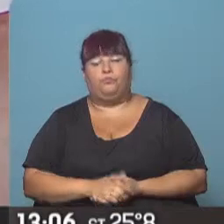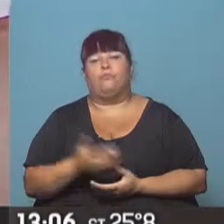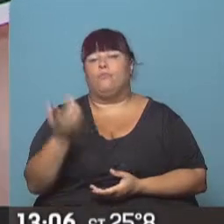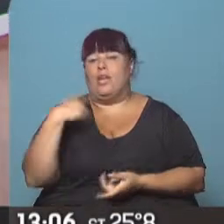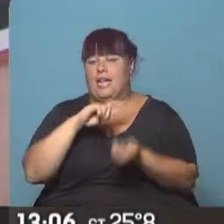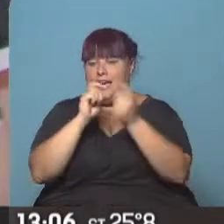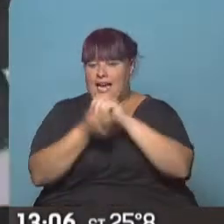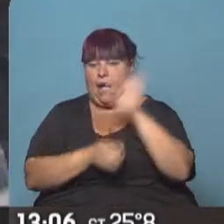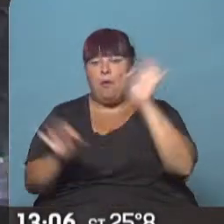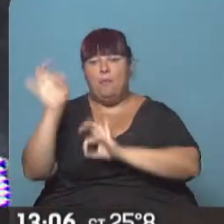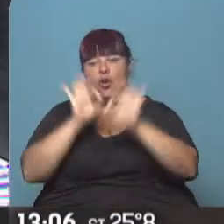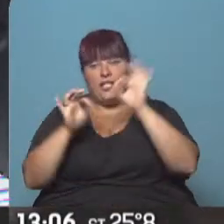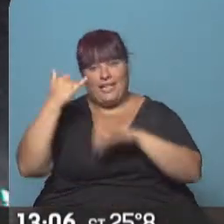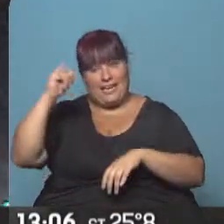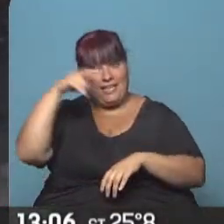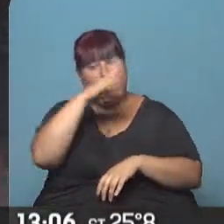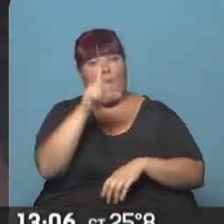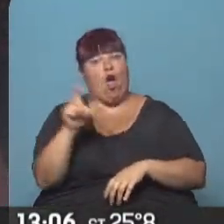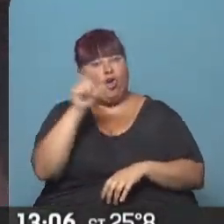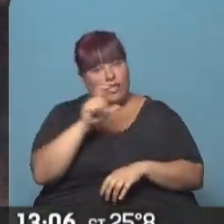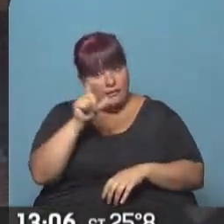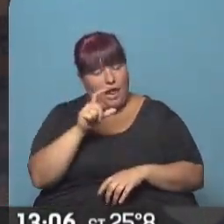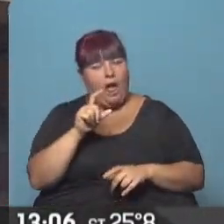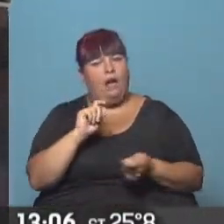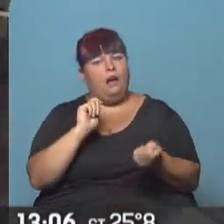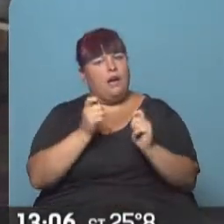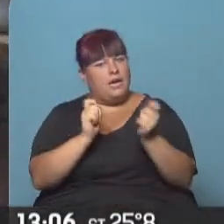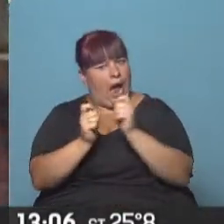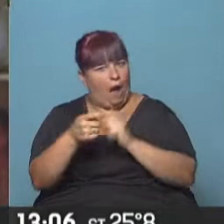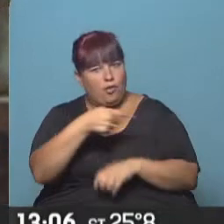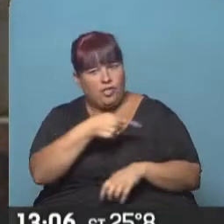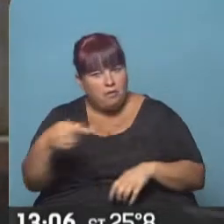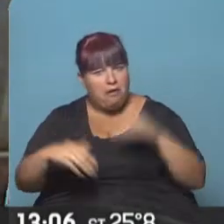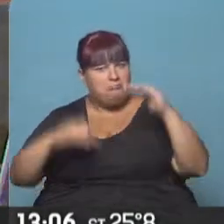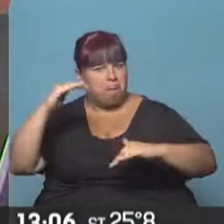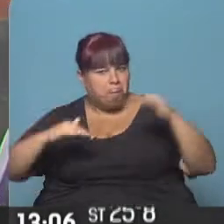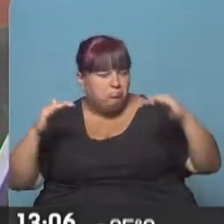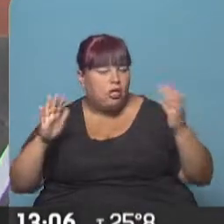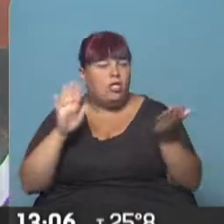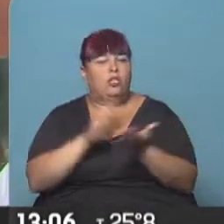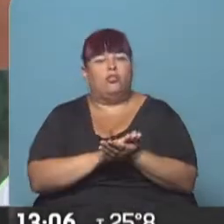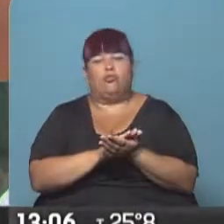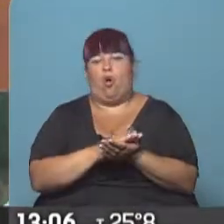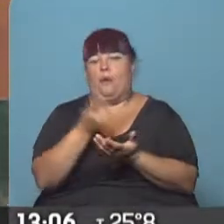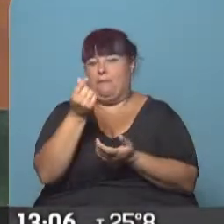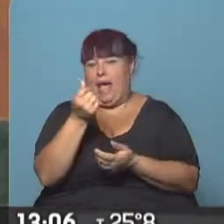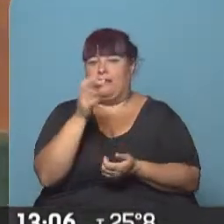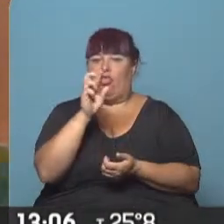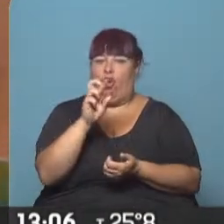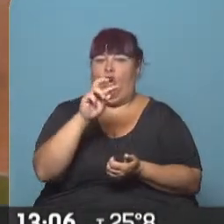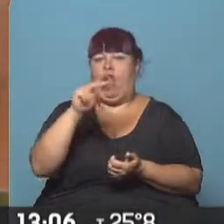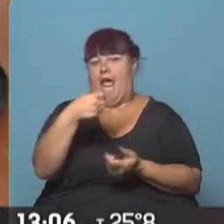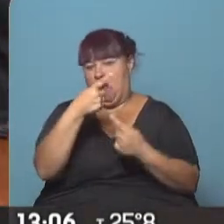A partir del cambio de las tasas de referencia de parte del Banco Central, se han producido durante esta semana algunas modificaciones en la cotización de las